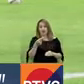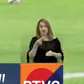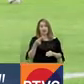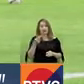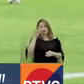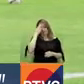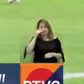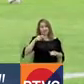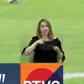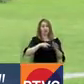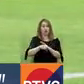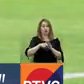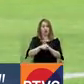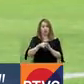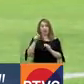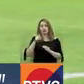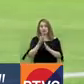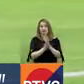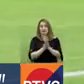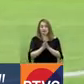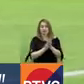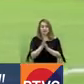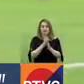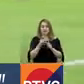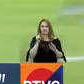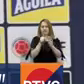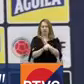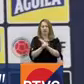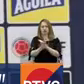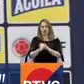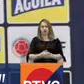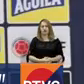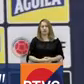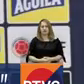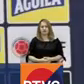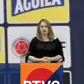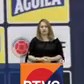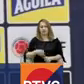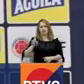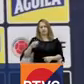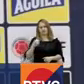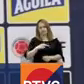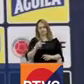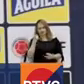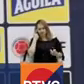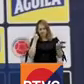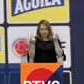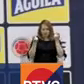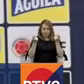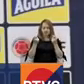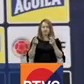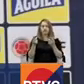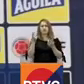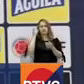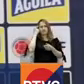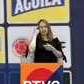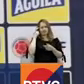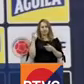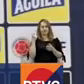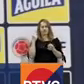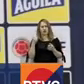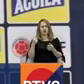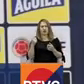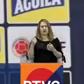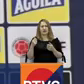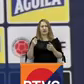goles se necesitará ambición y precisión en el ataque debemos de tener toda la inteligencia toda la intensidad toda la